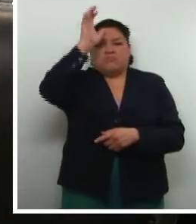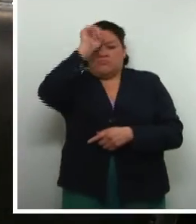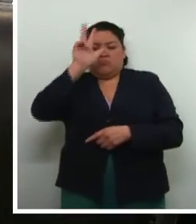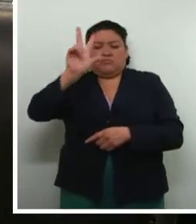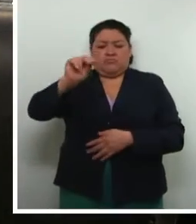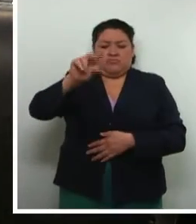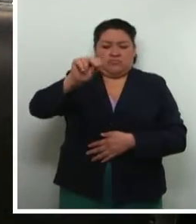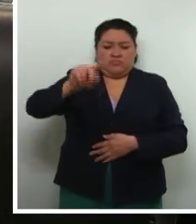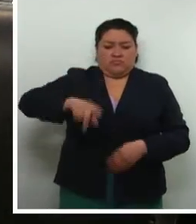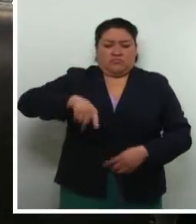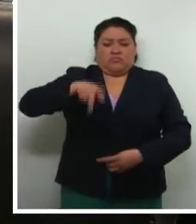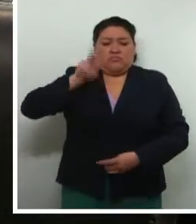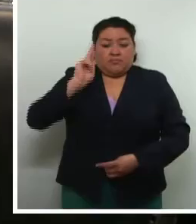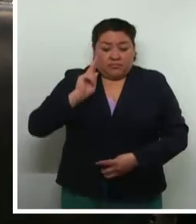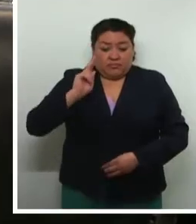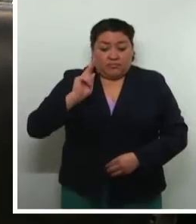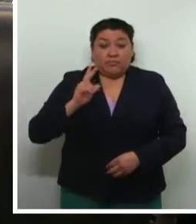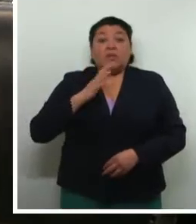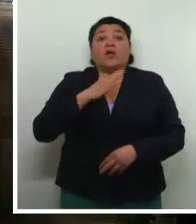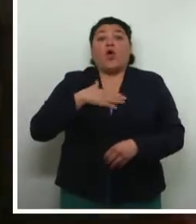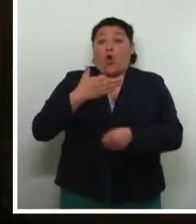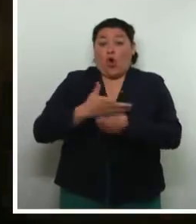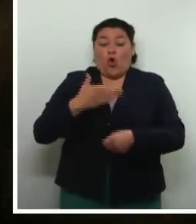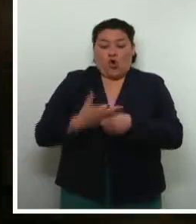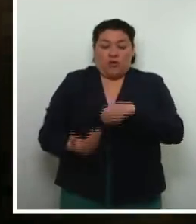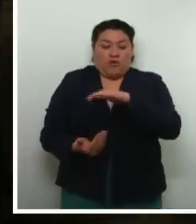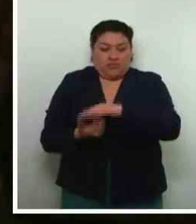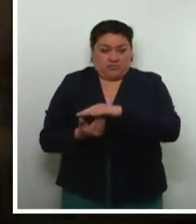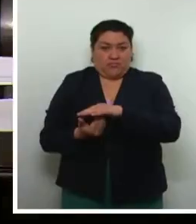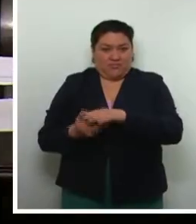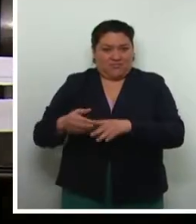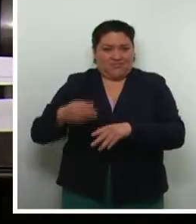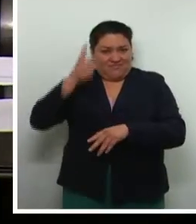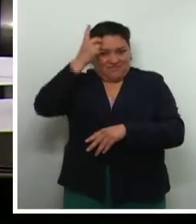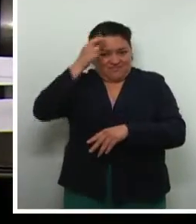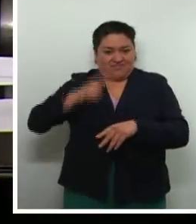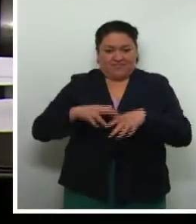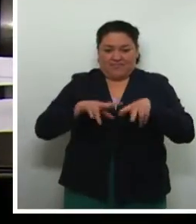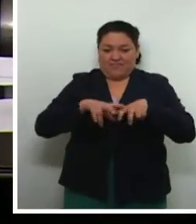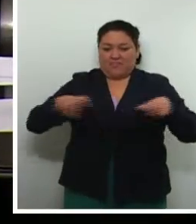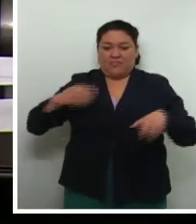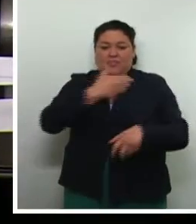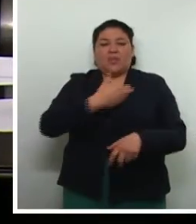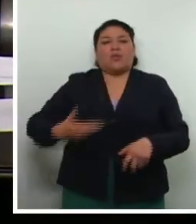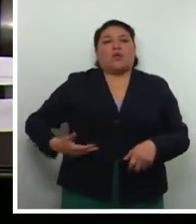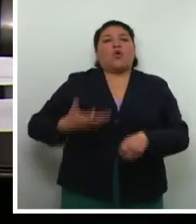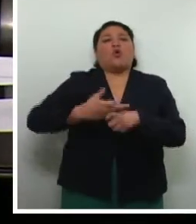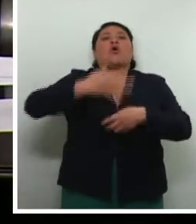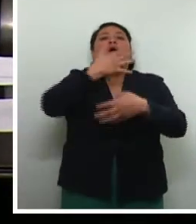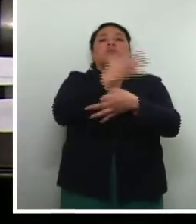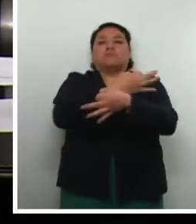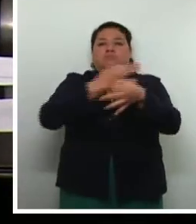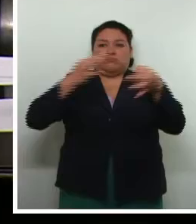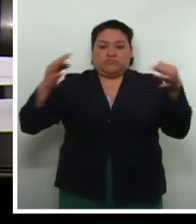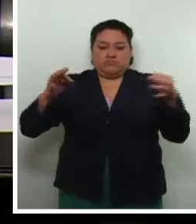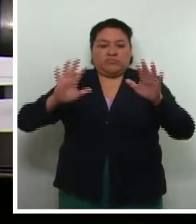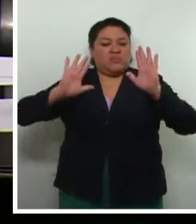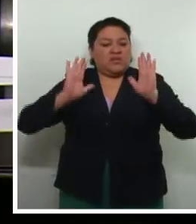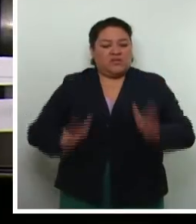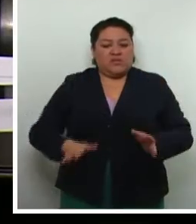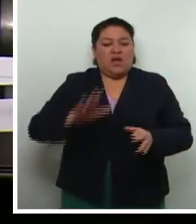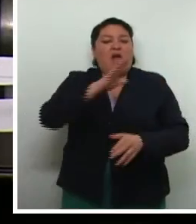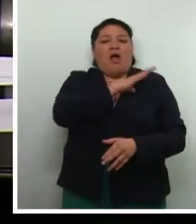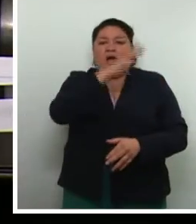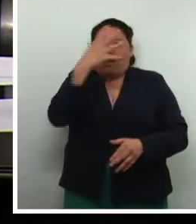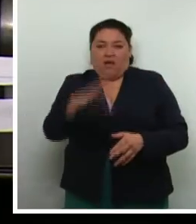la decisión de esta presidencia es hacer la declaratoria de aprobado en lo